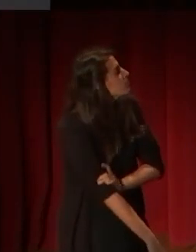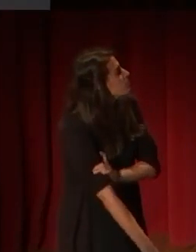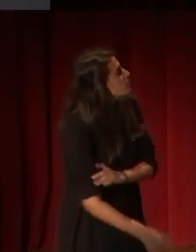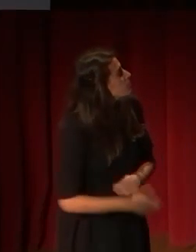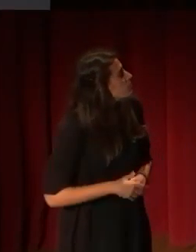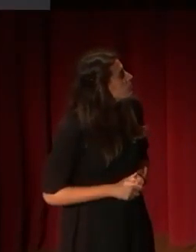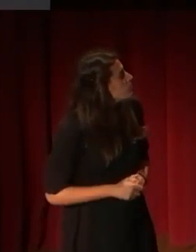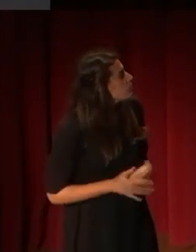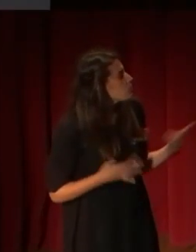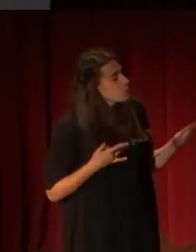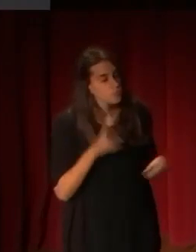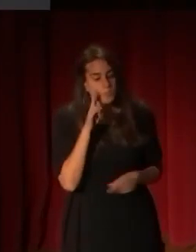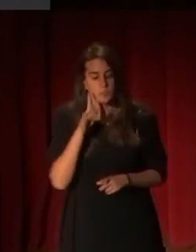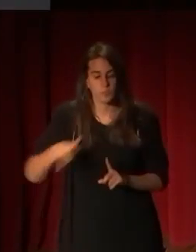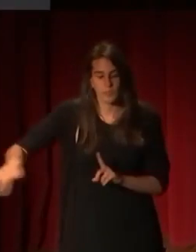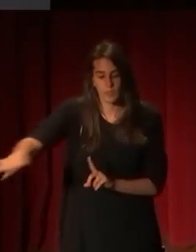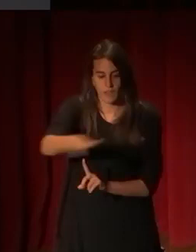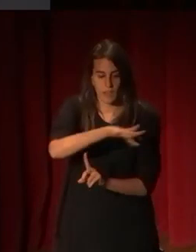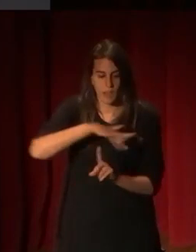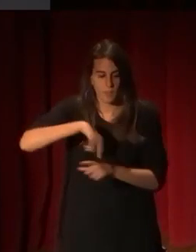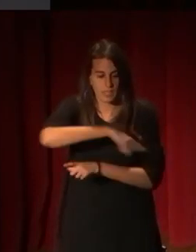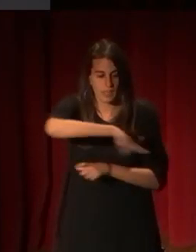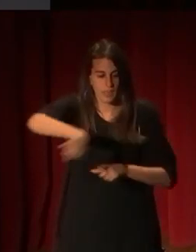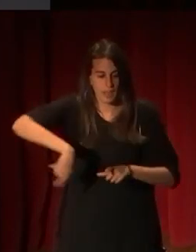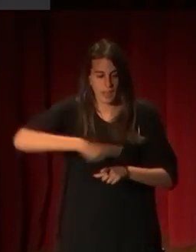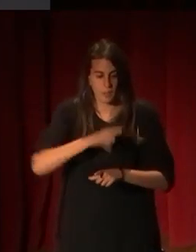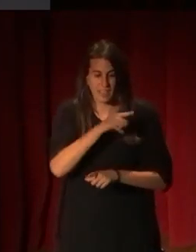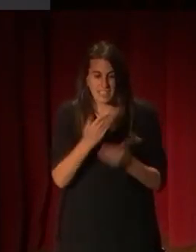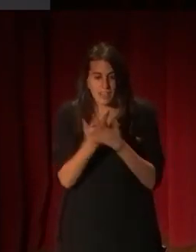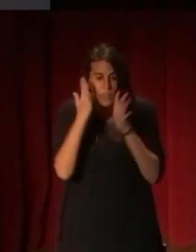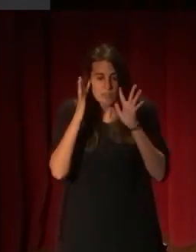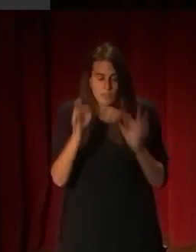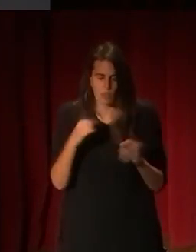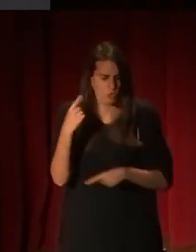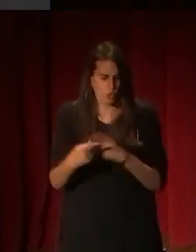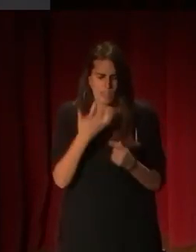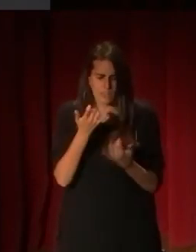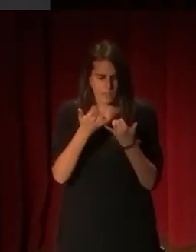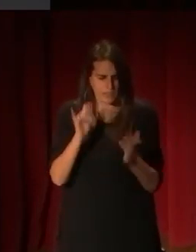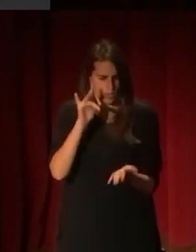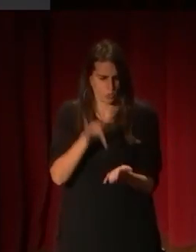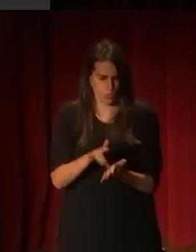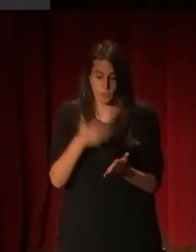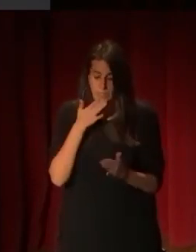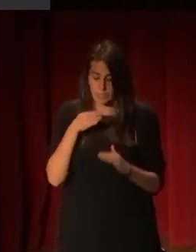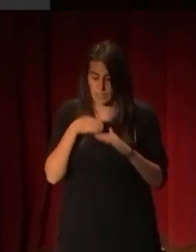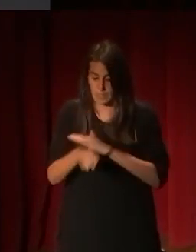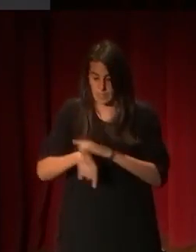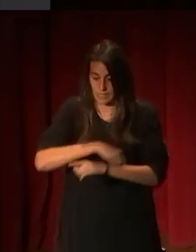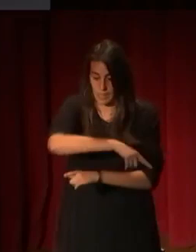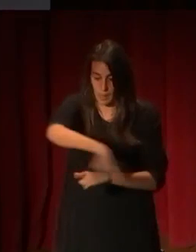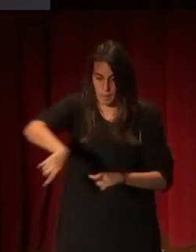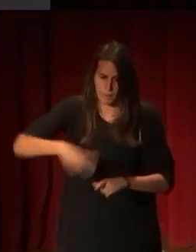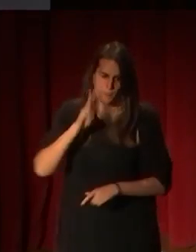precisión el ambiente de la plaza no solamente este día sino todos los días que había una fiesta dice se entró en la plaza que ofrecía